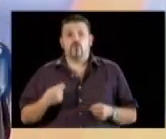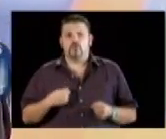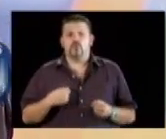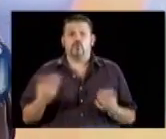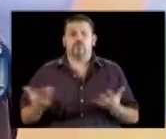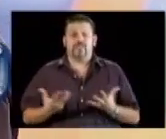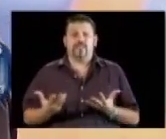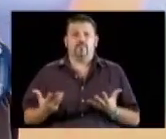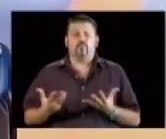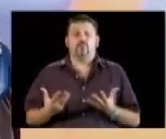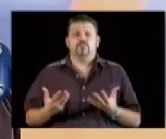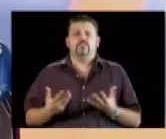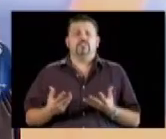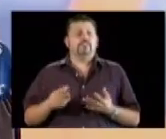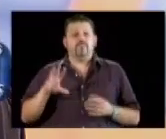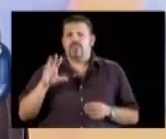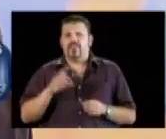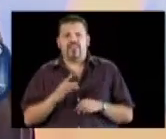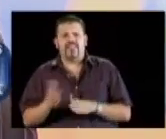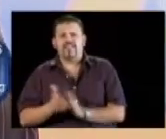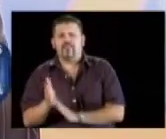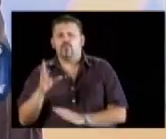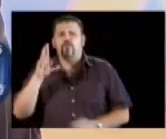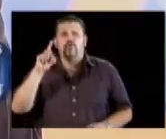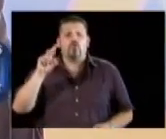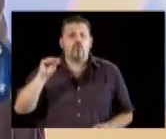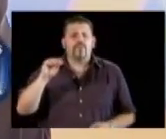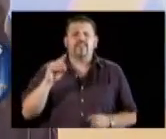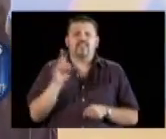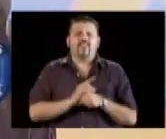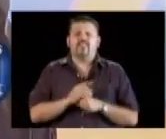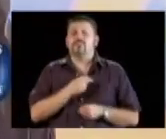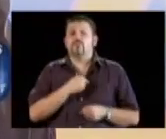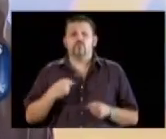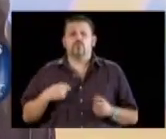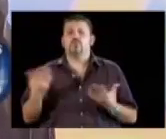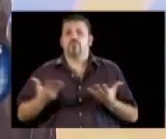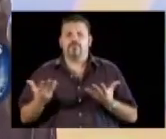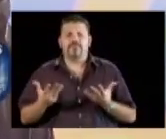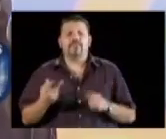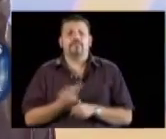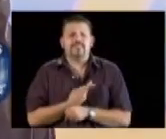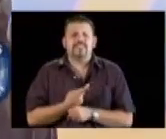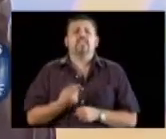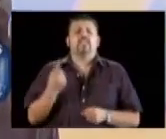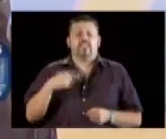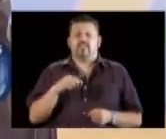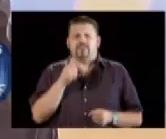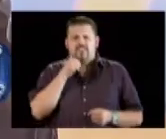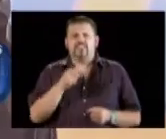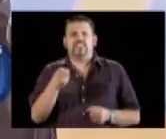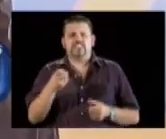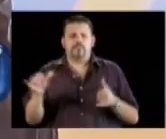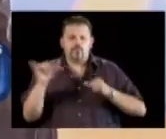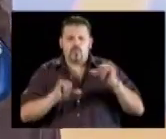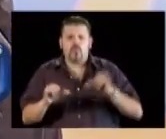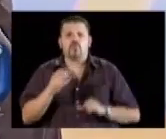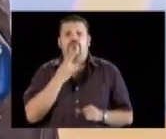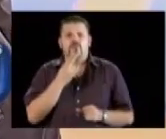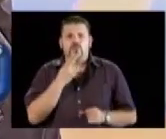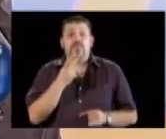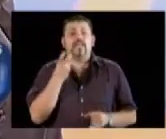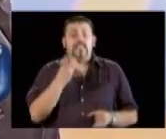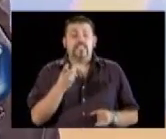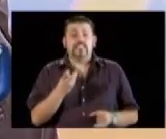demuestren eso. Y que durante 90 días yo sé lo que les va a pasar. El producto les va a funcionar y el negocio también. Y